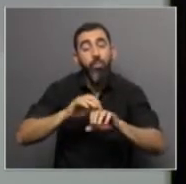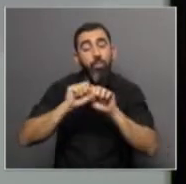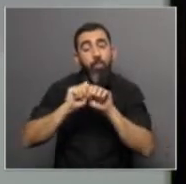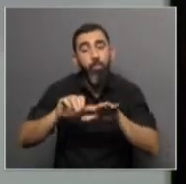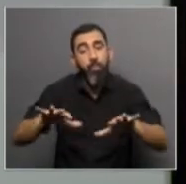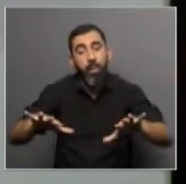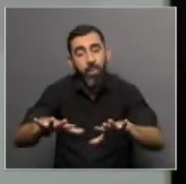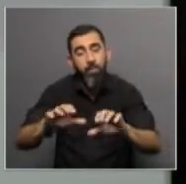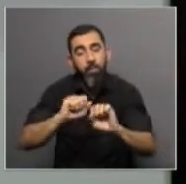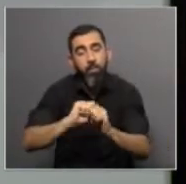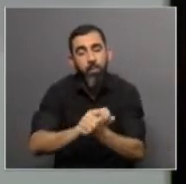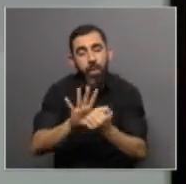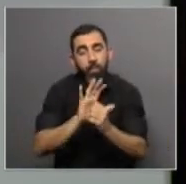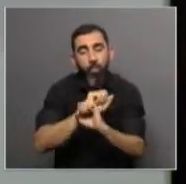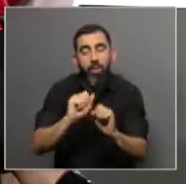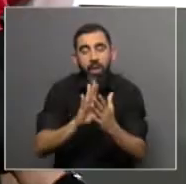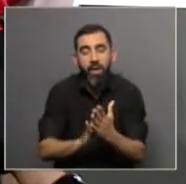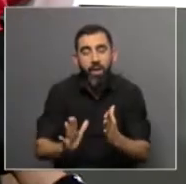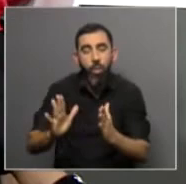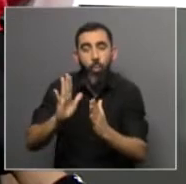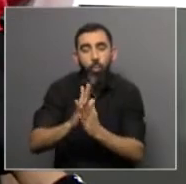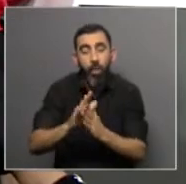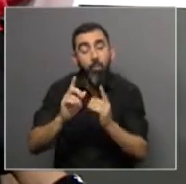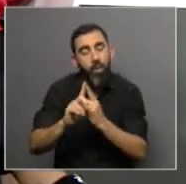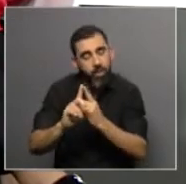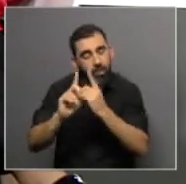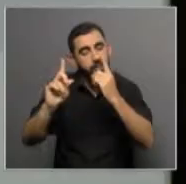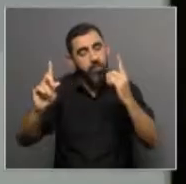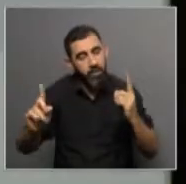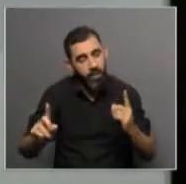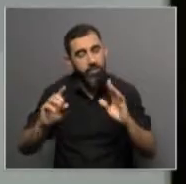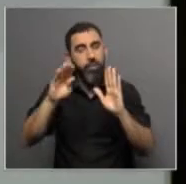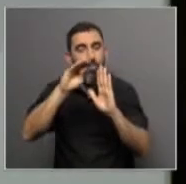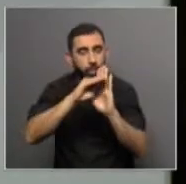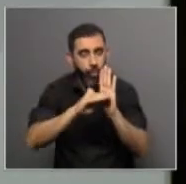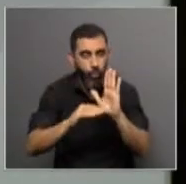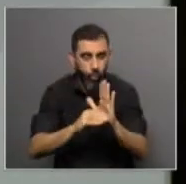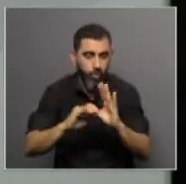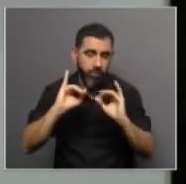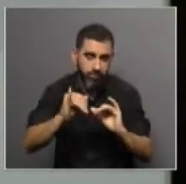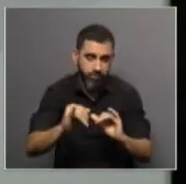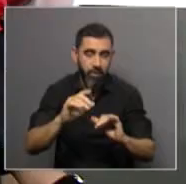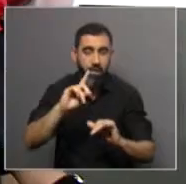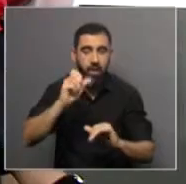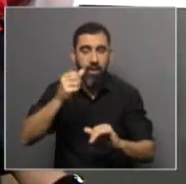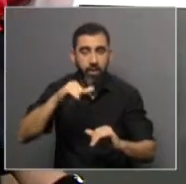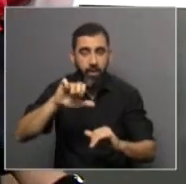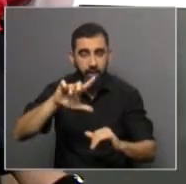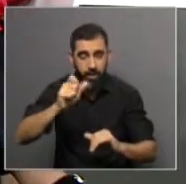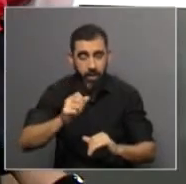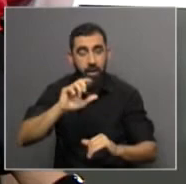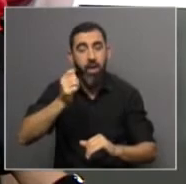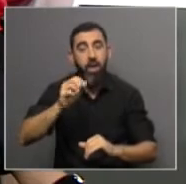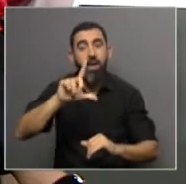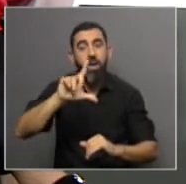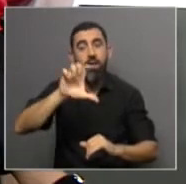que nos va permitiendo recuperar presencias en estudio, con las distancias del caso, con todos los protocolos sanitarios. Daniela, Alexandra, bienvenidas de